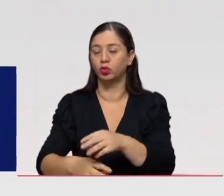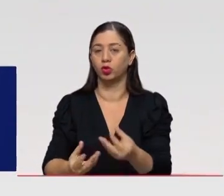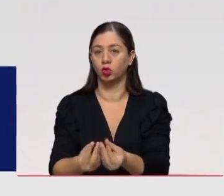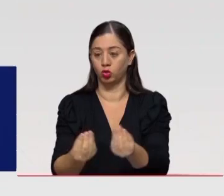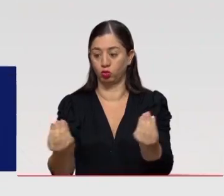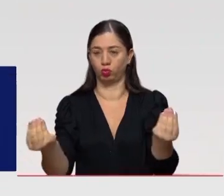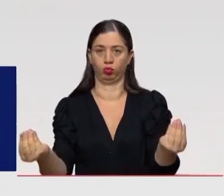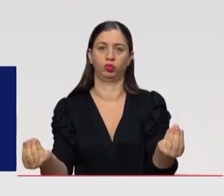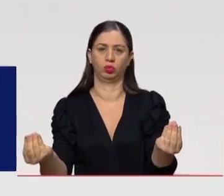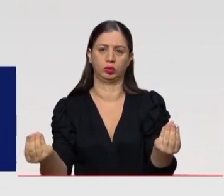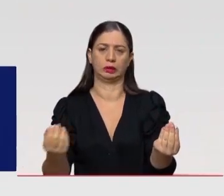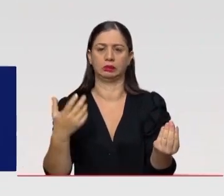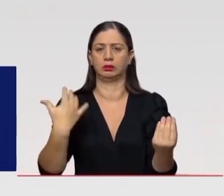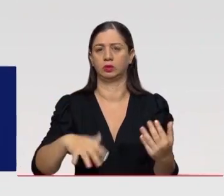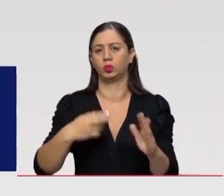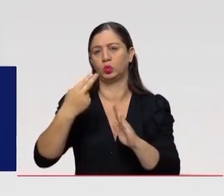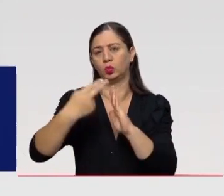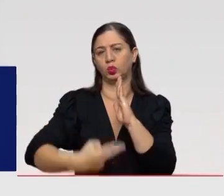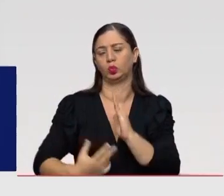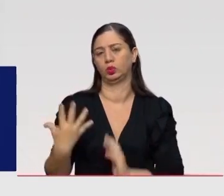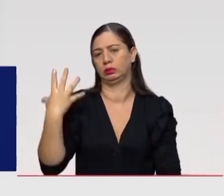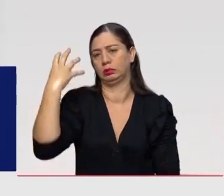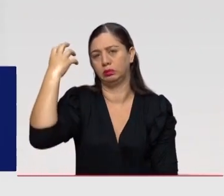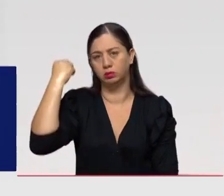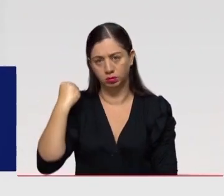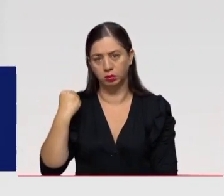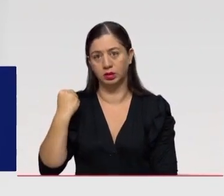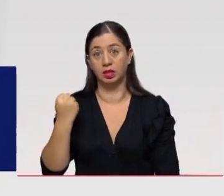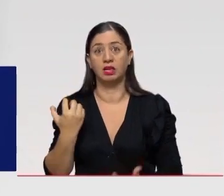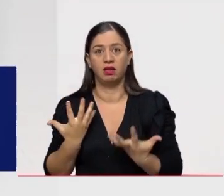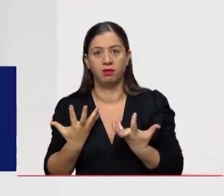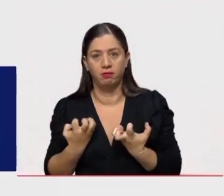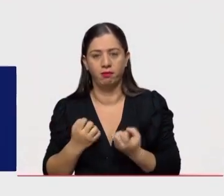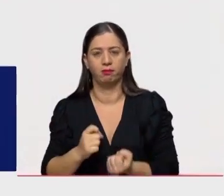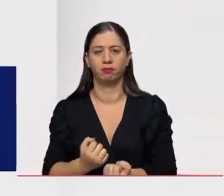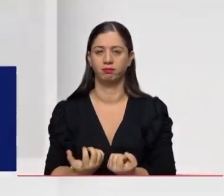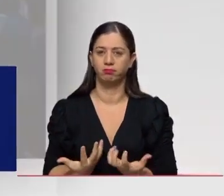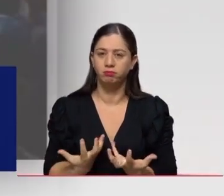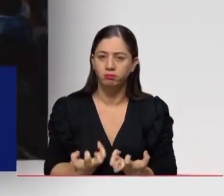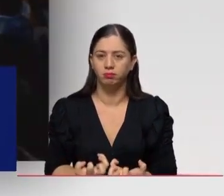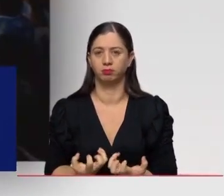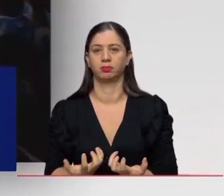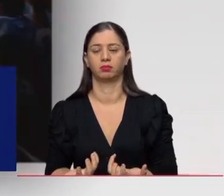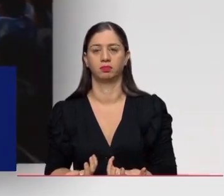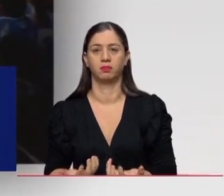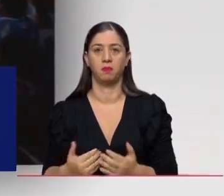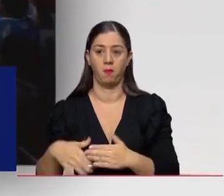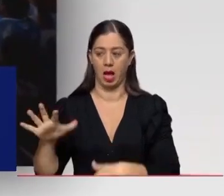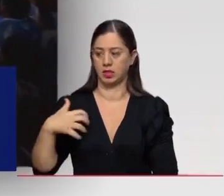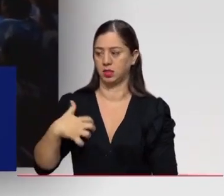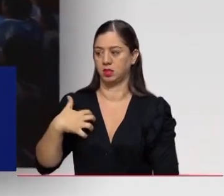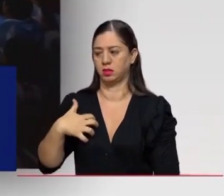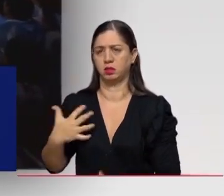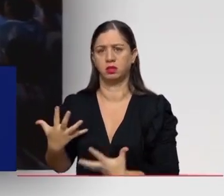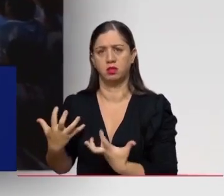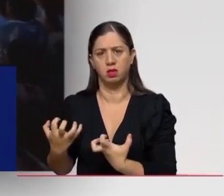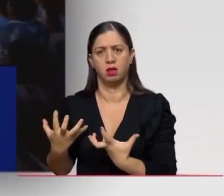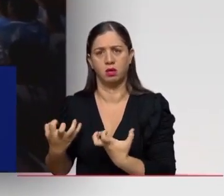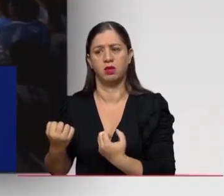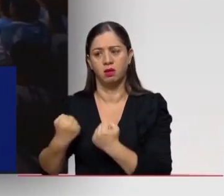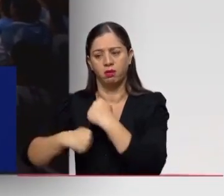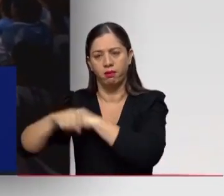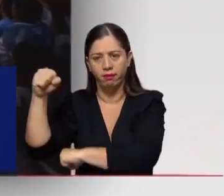selecciones con gran historia y con muchas ganas, sobre todo, diría yo, por parte de Argentina de